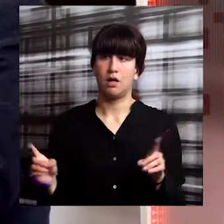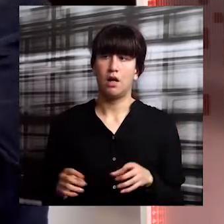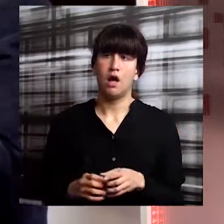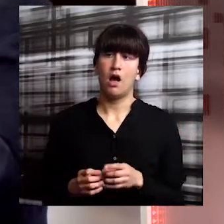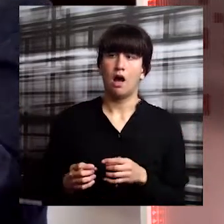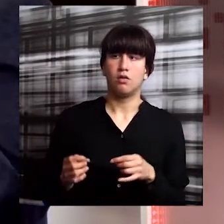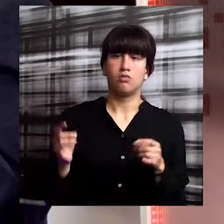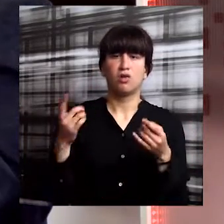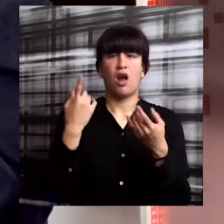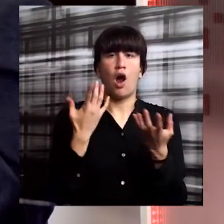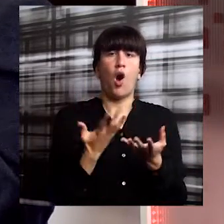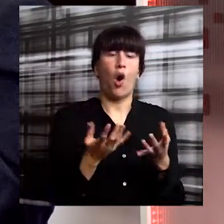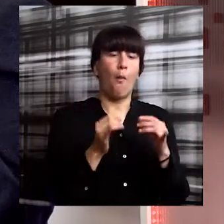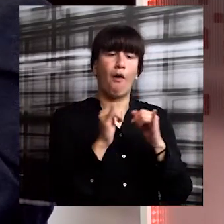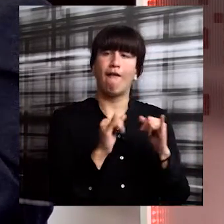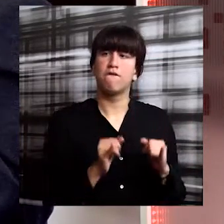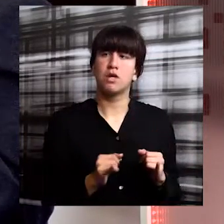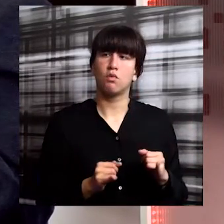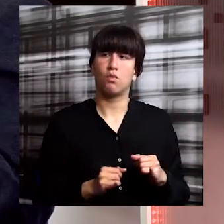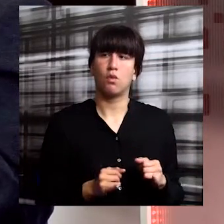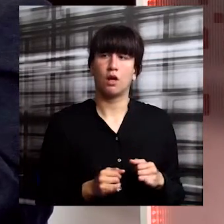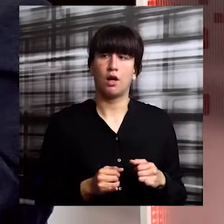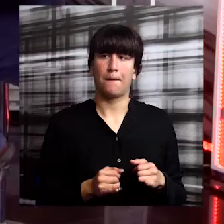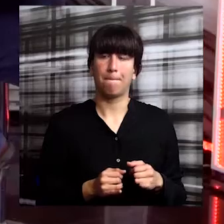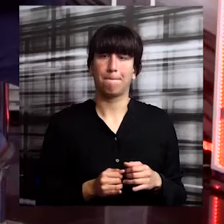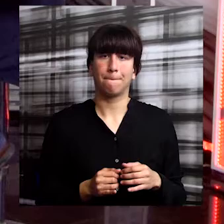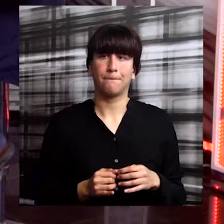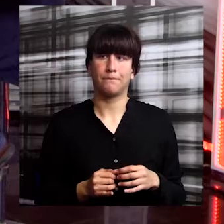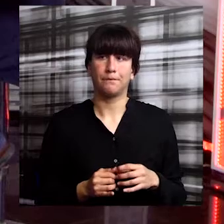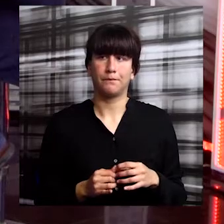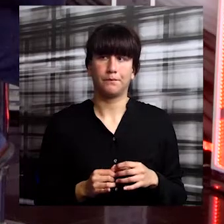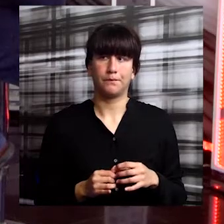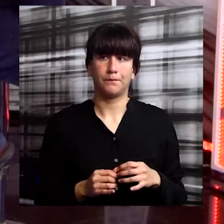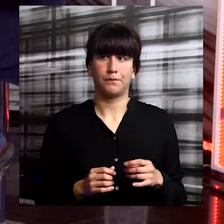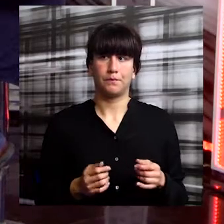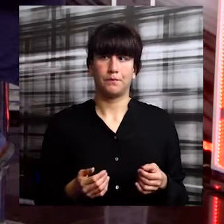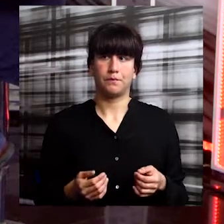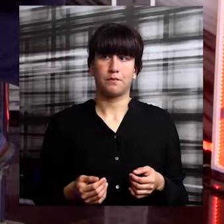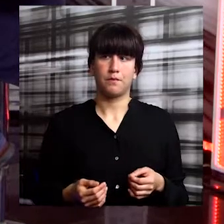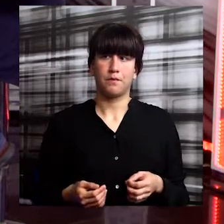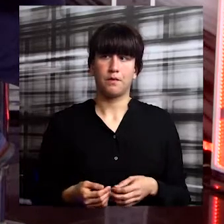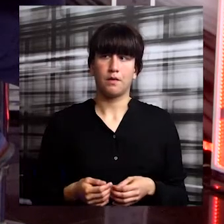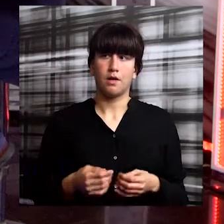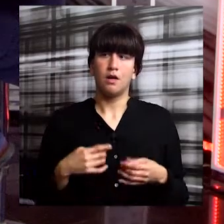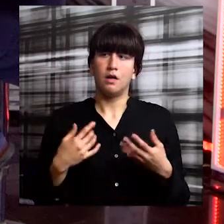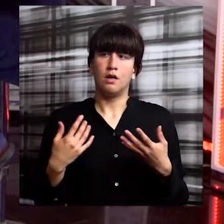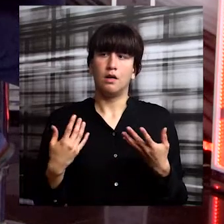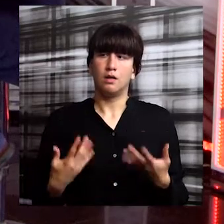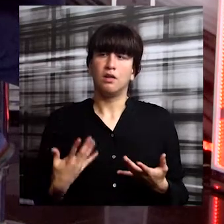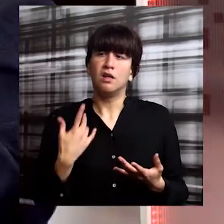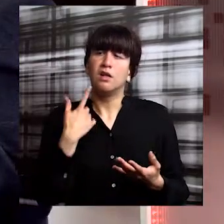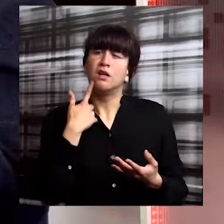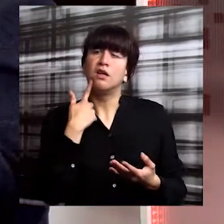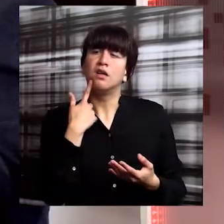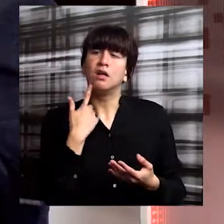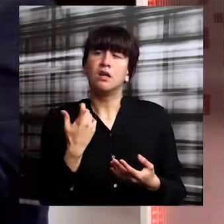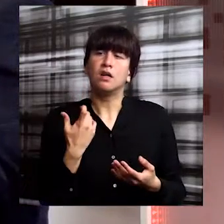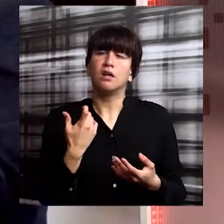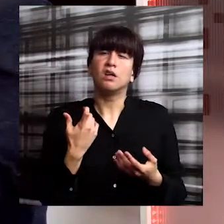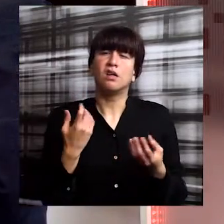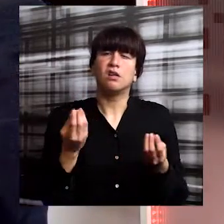figura paralela, que va a ser el delegado presidencial, que es el actual intendente. Entonces, queda